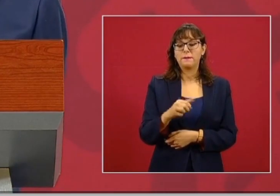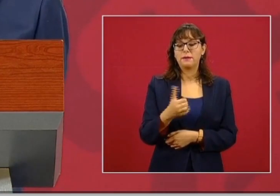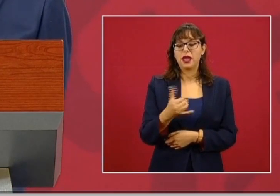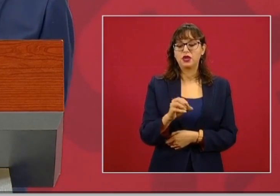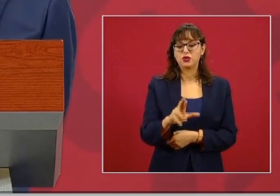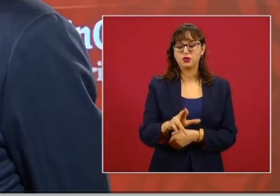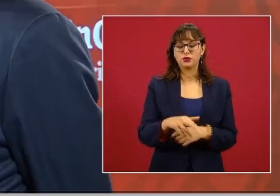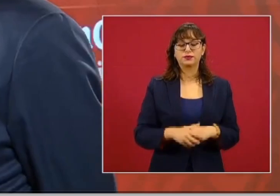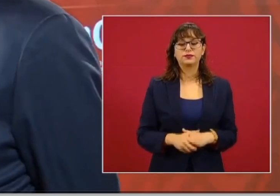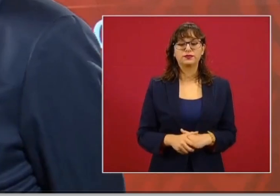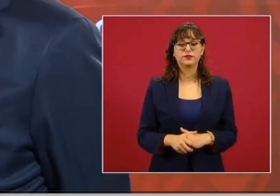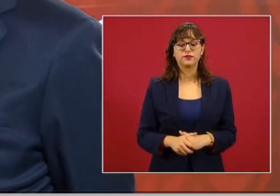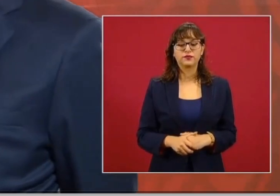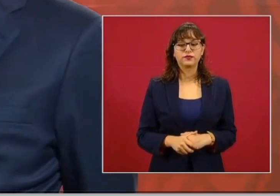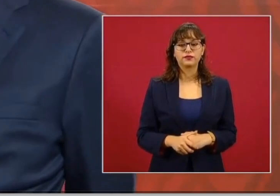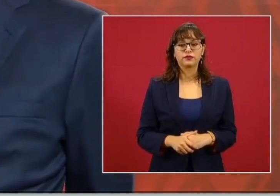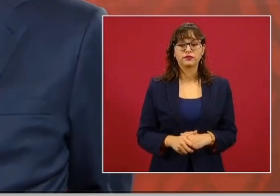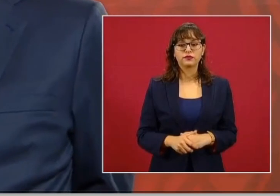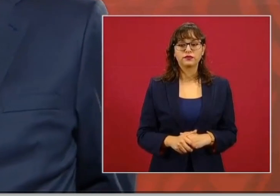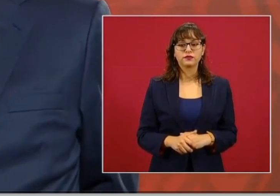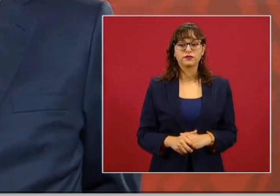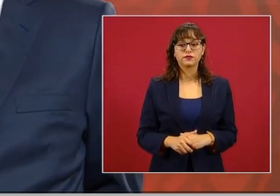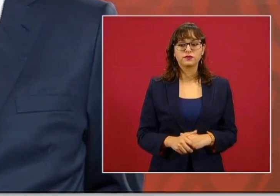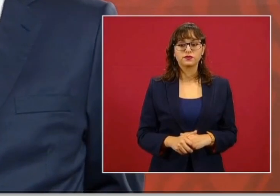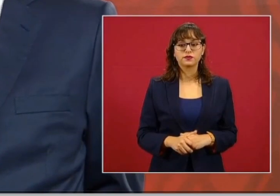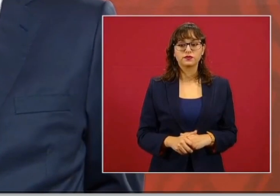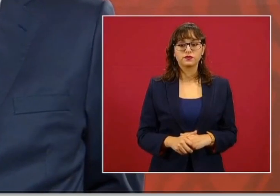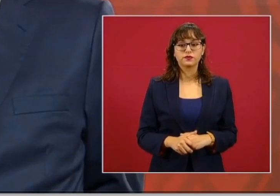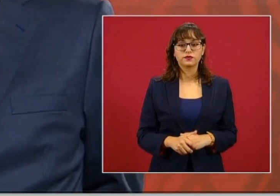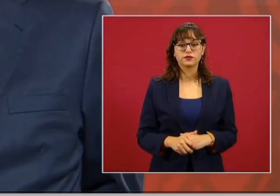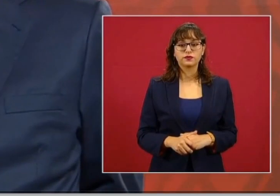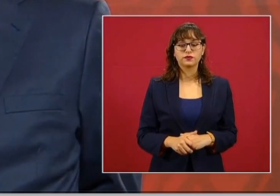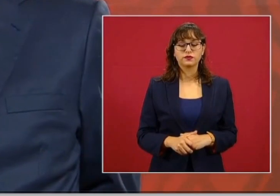entrega esta planta de fertilizante